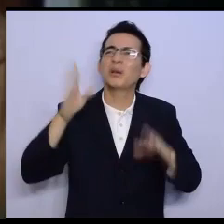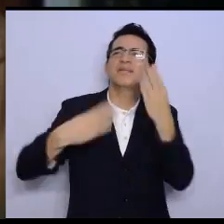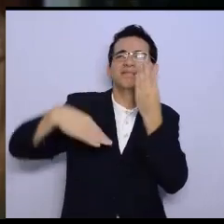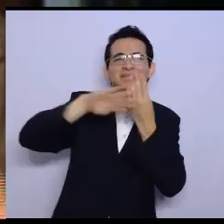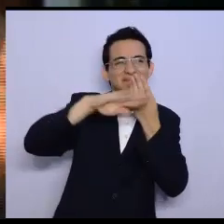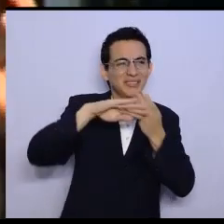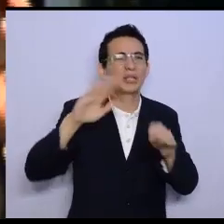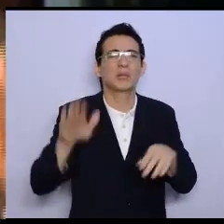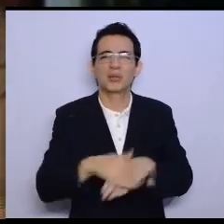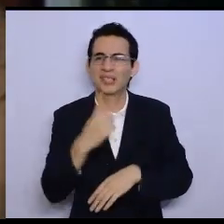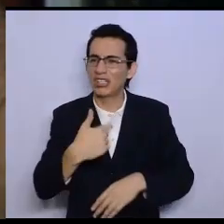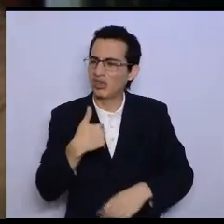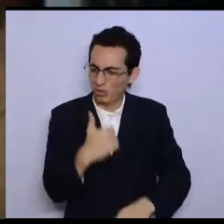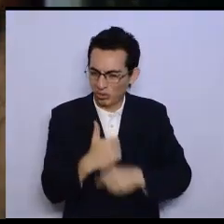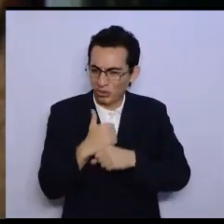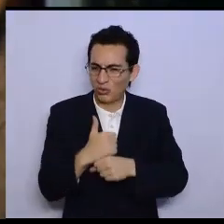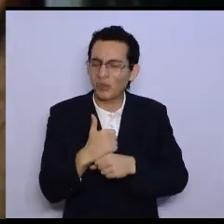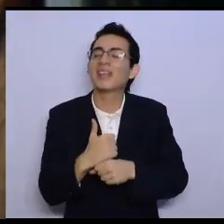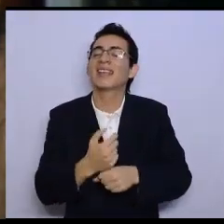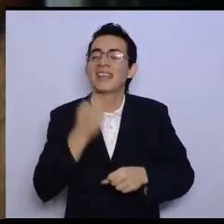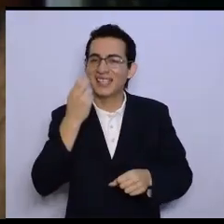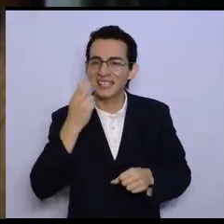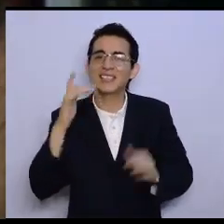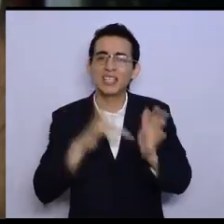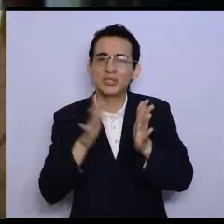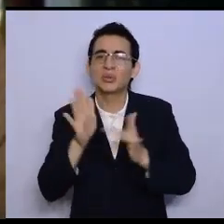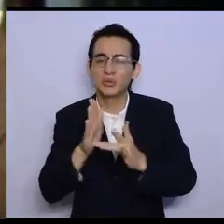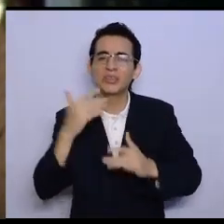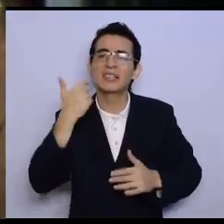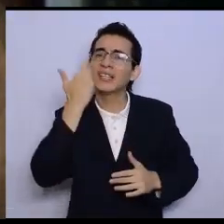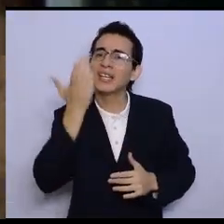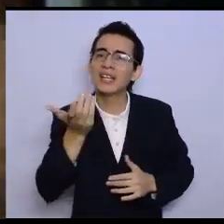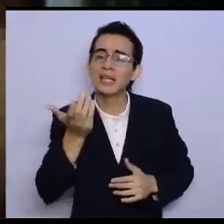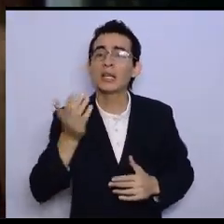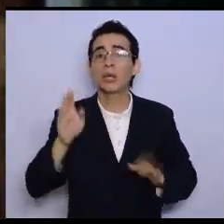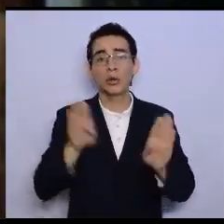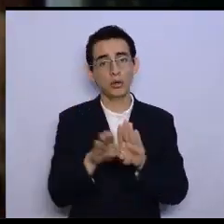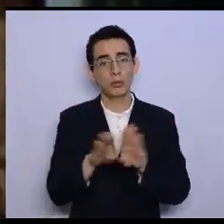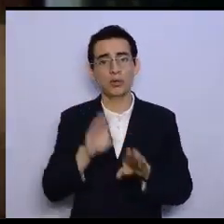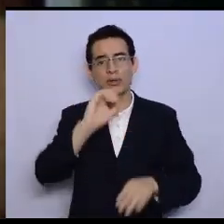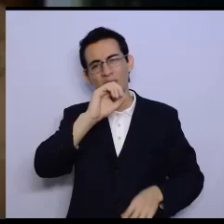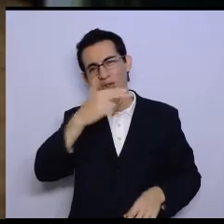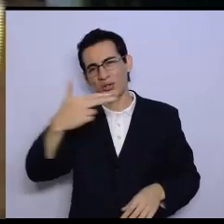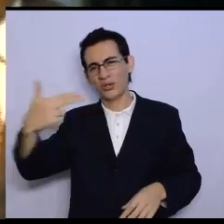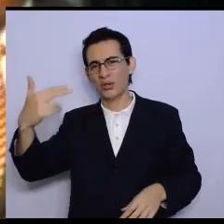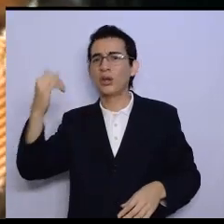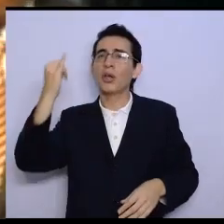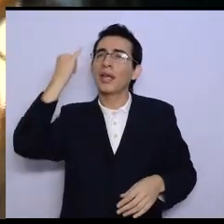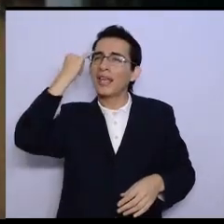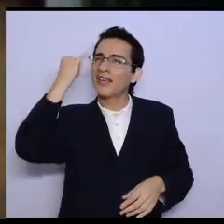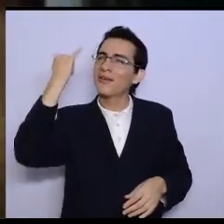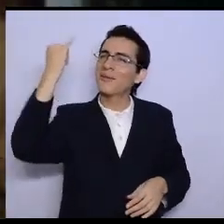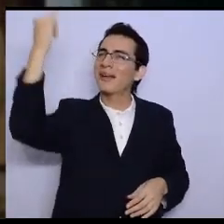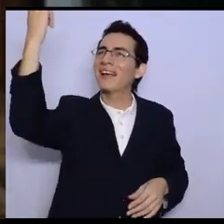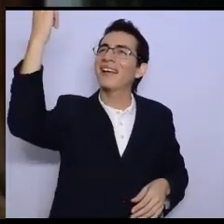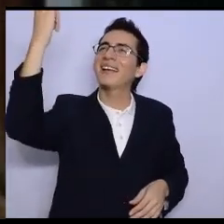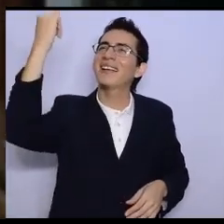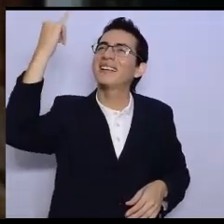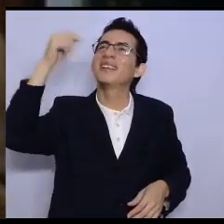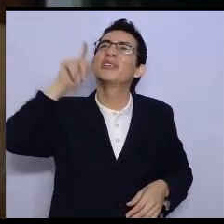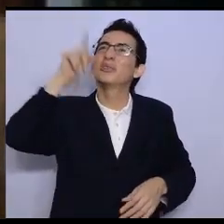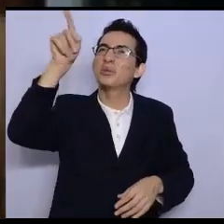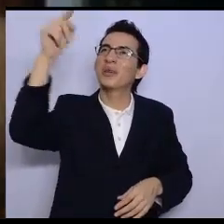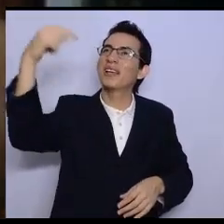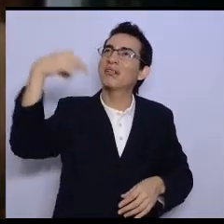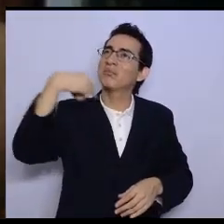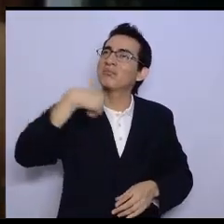buscarlo, se los voy a leer, ustedes conocen el Salmo 139. Oh Jehová, aquí está de nuevo. Tú me has examinado